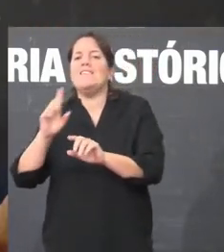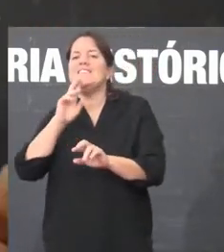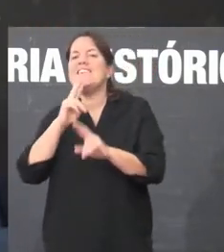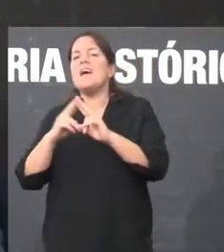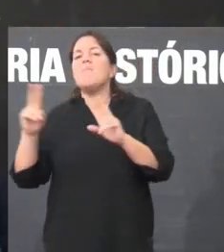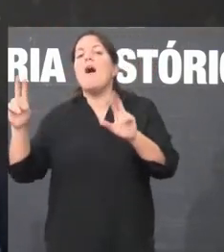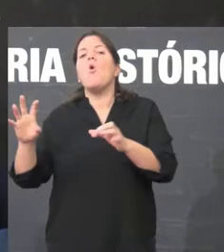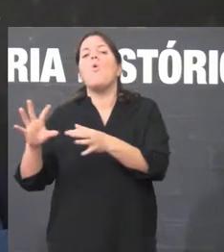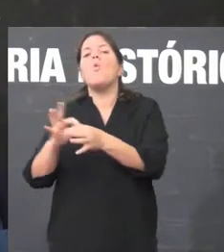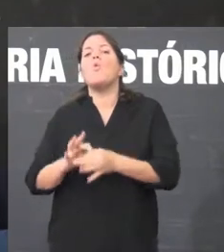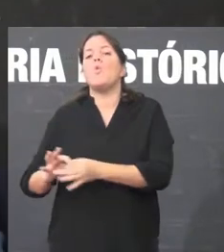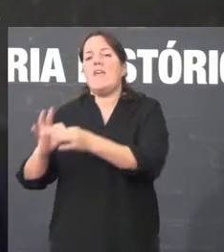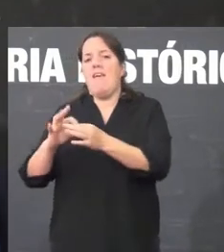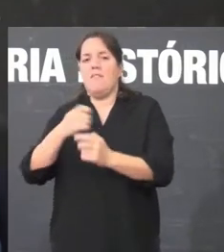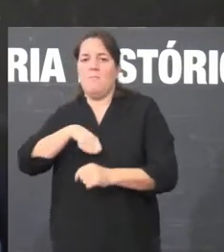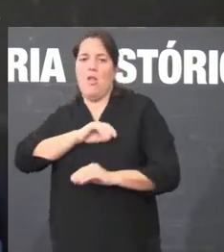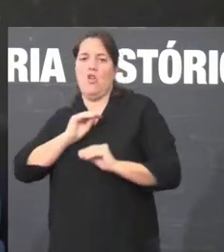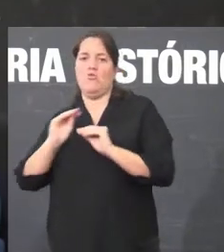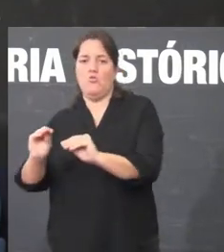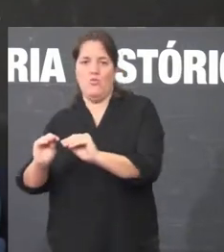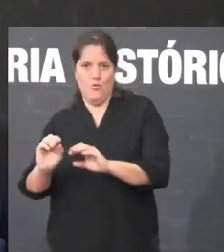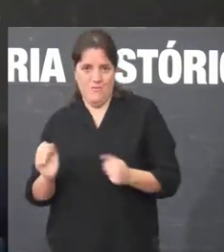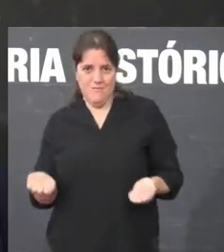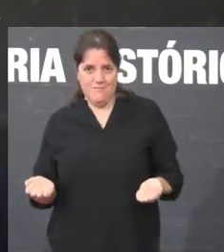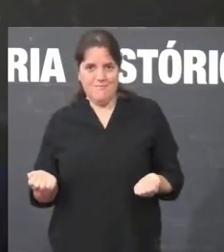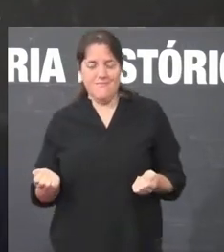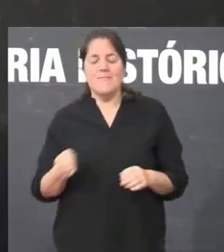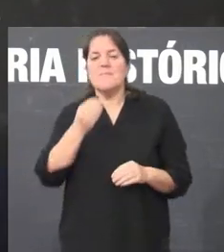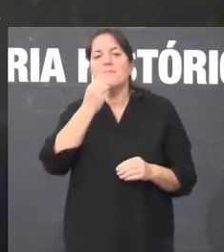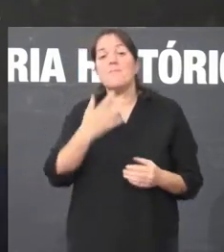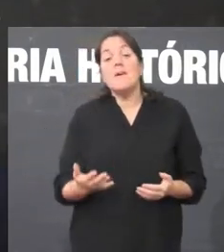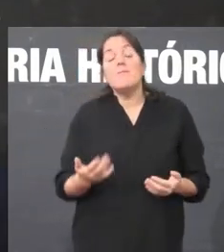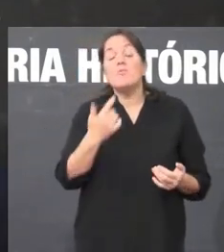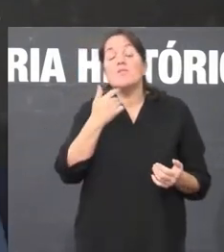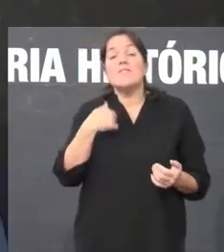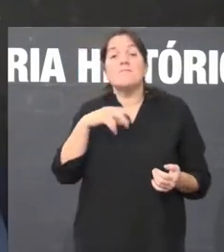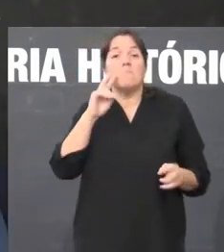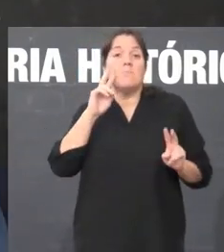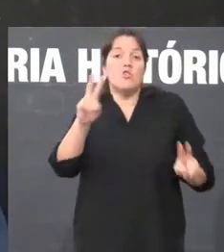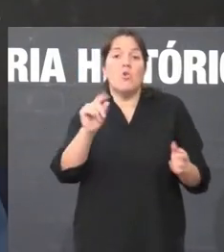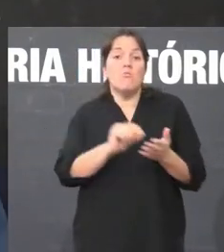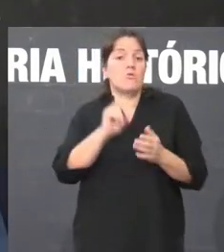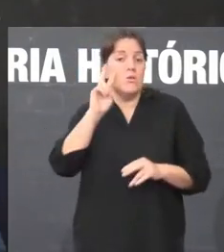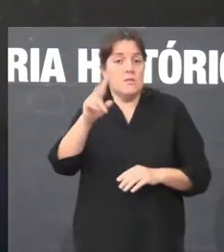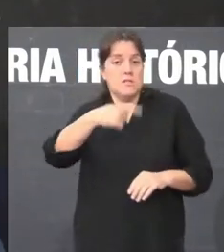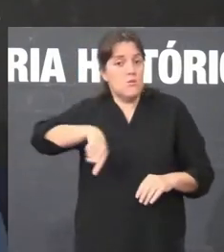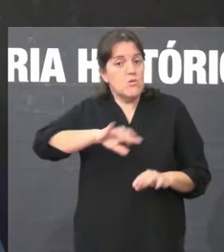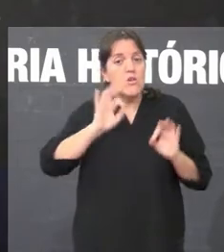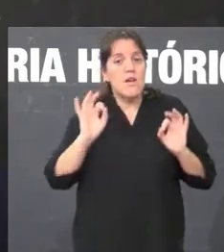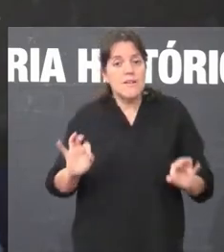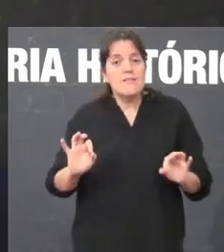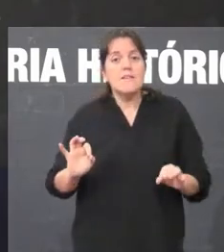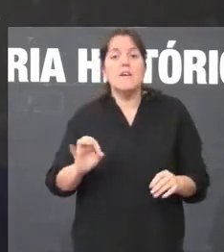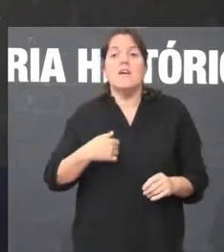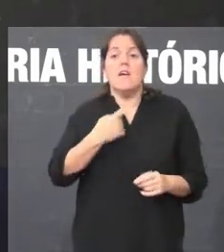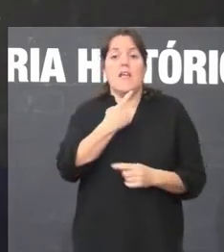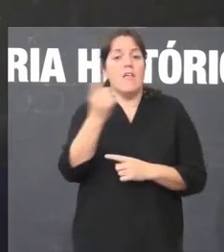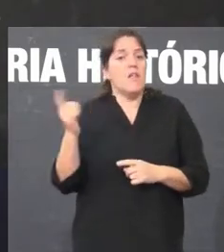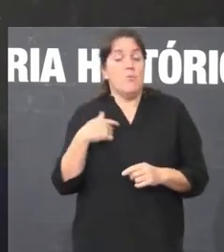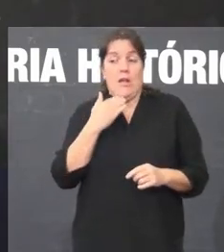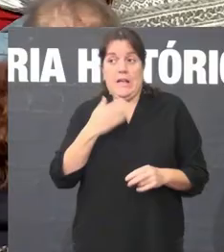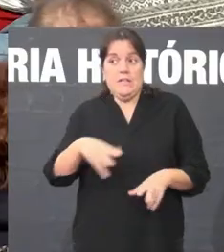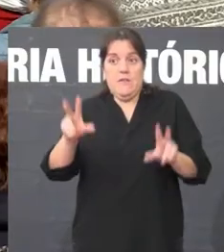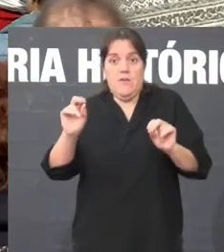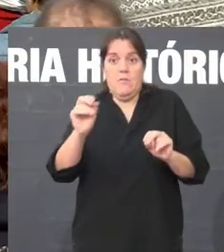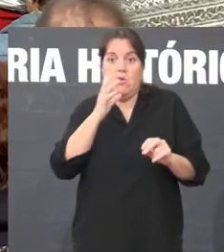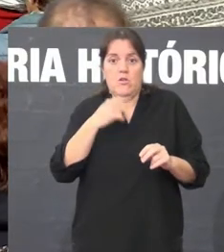Bien, esta es nuestra visión. Y debo decirles, para finalizar, porque supongo que